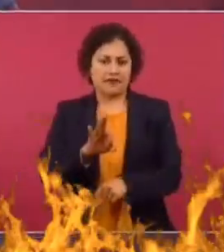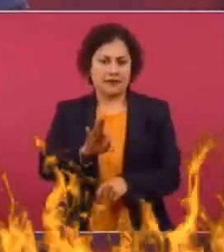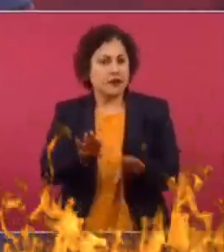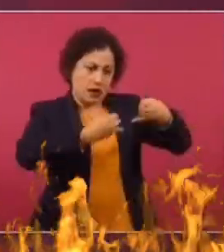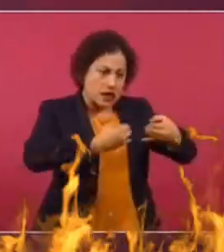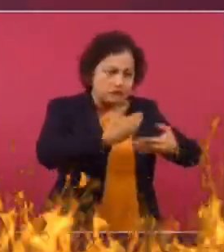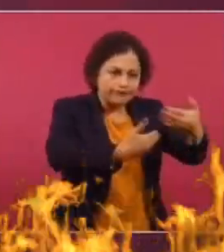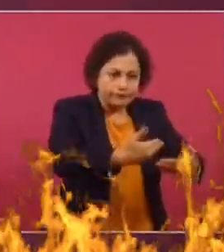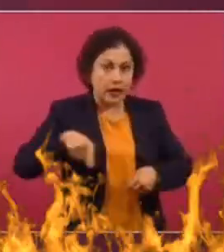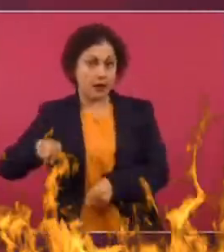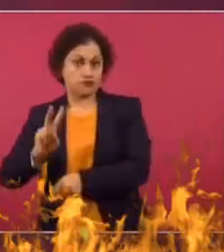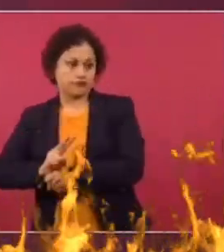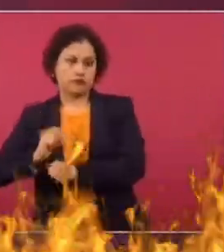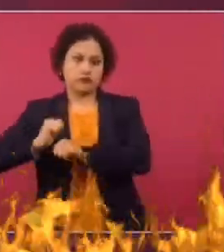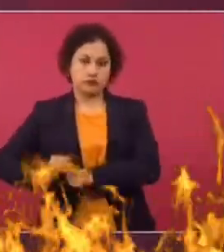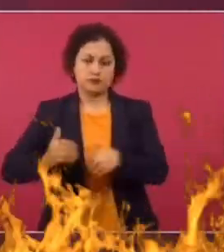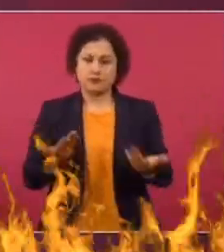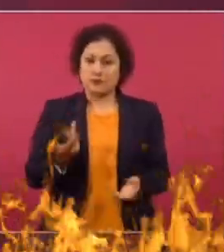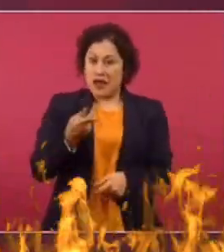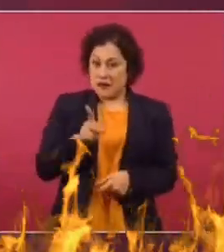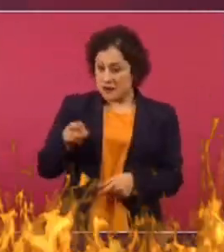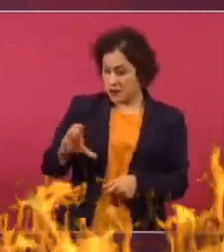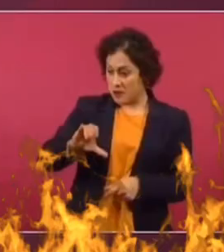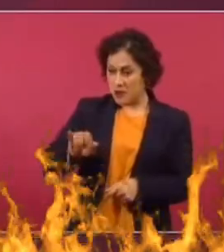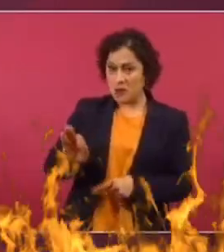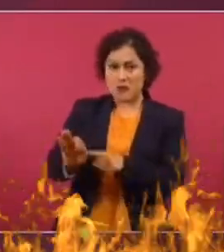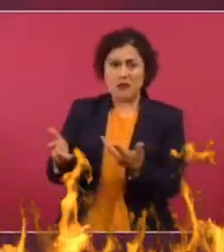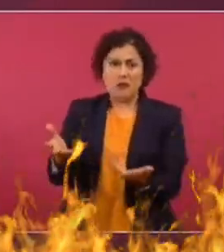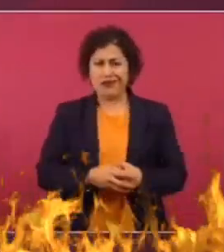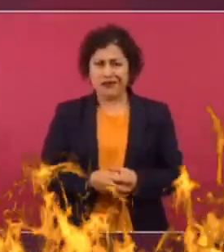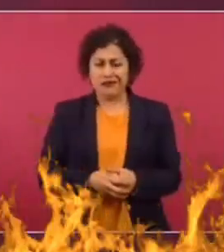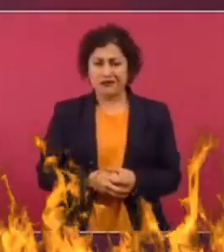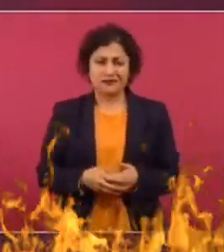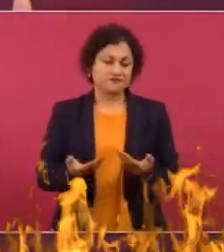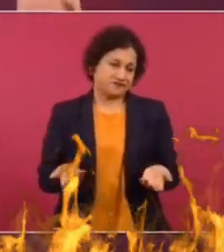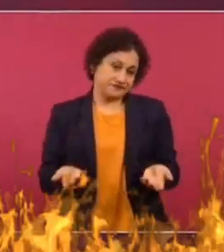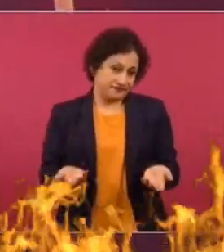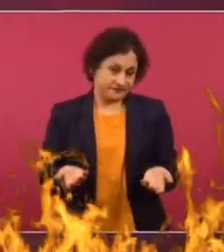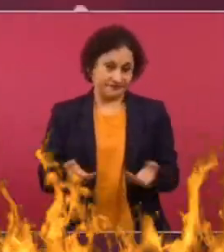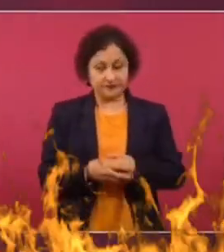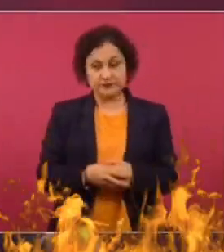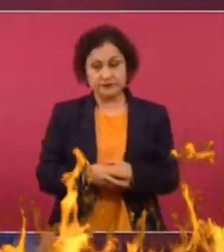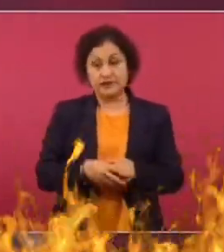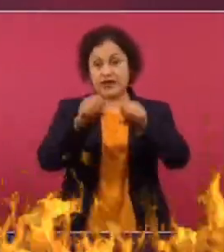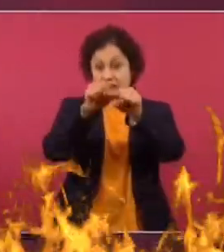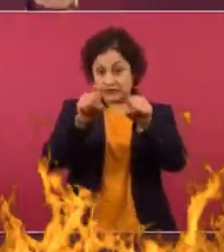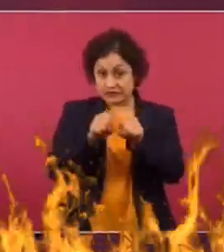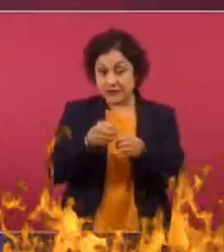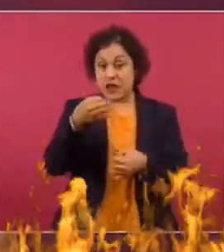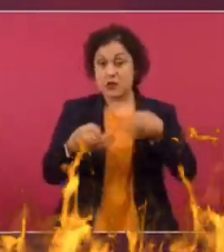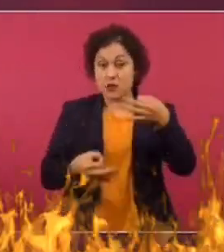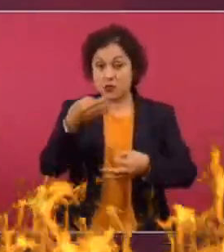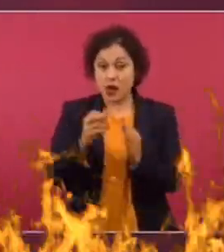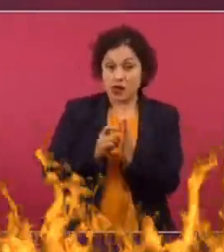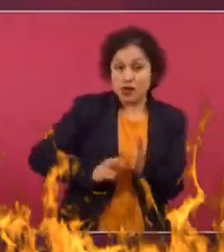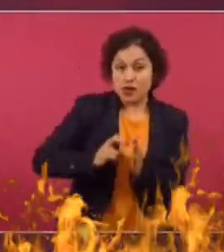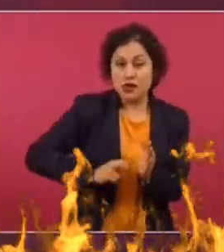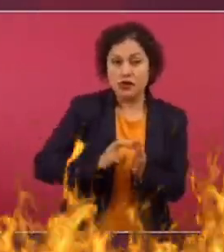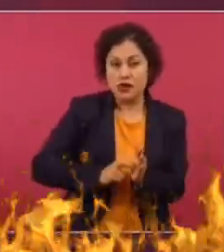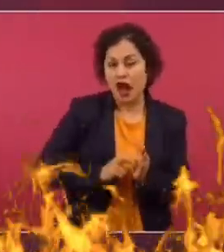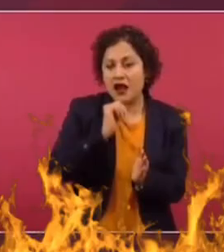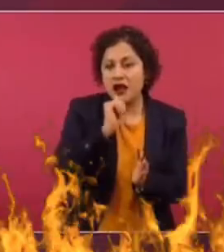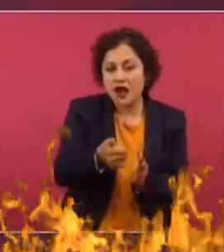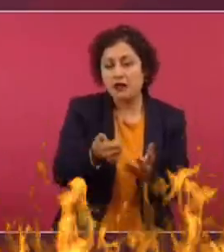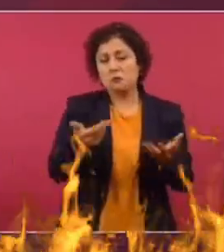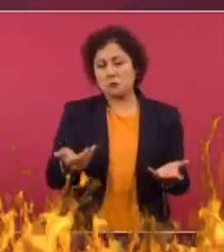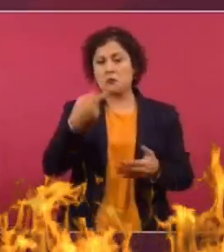Judicatura. Nada más que esa institución no hace nada. Entonces, si no se lleva a cabo la reforma al interior, hay que seguir haciendo